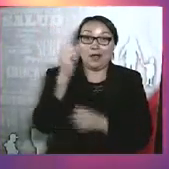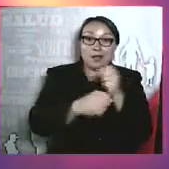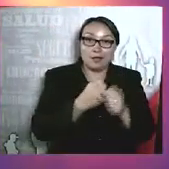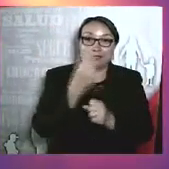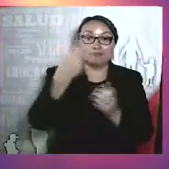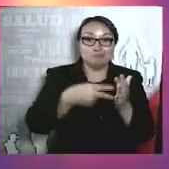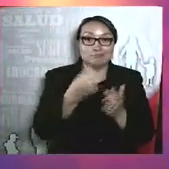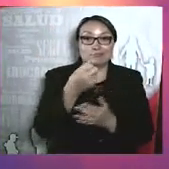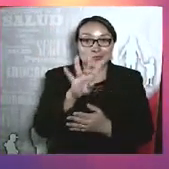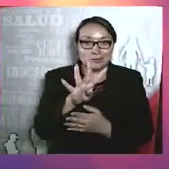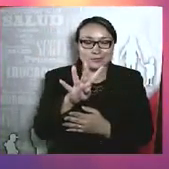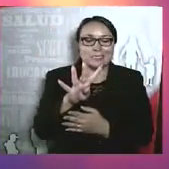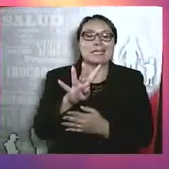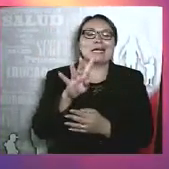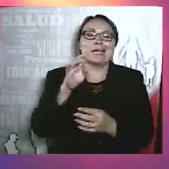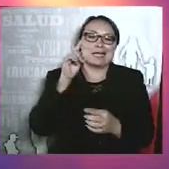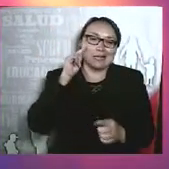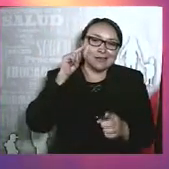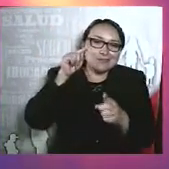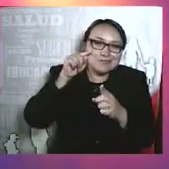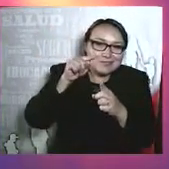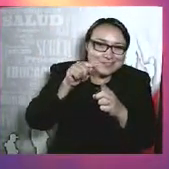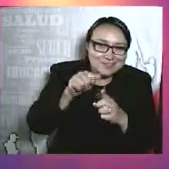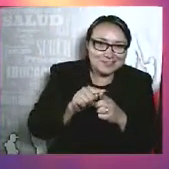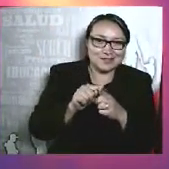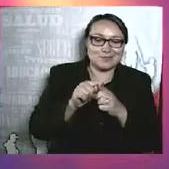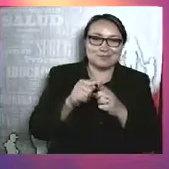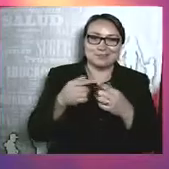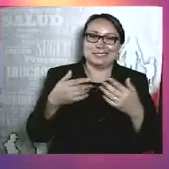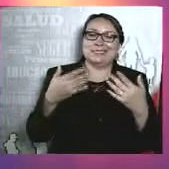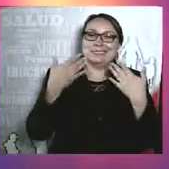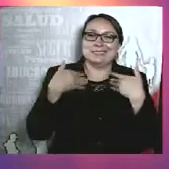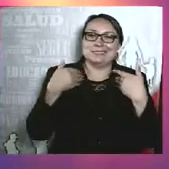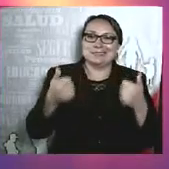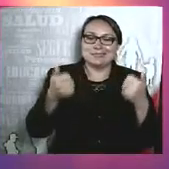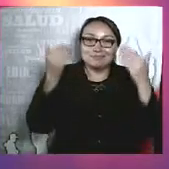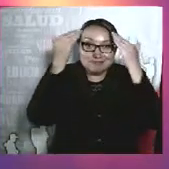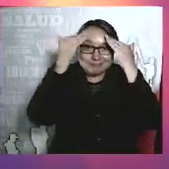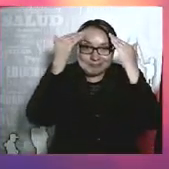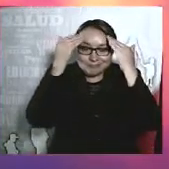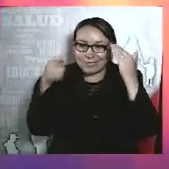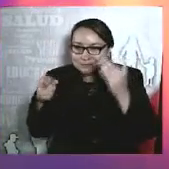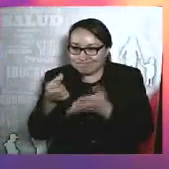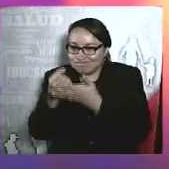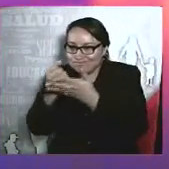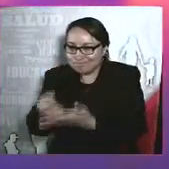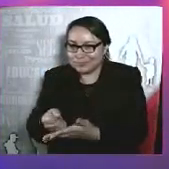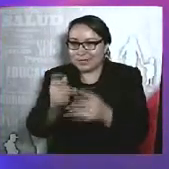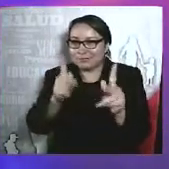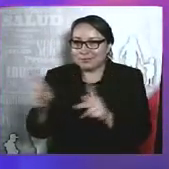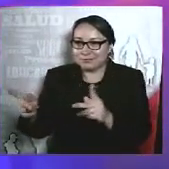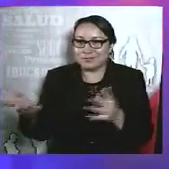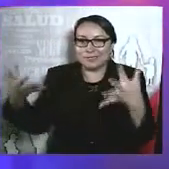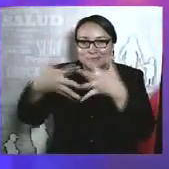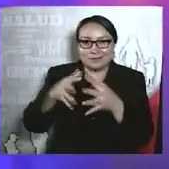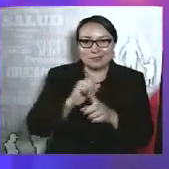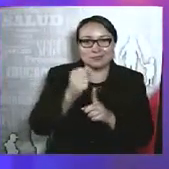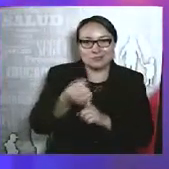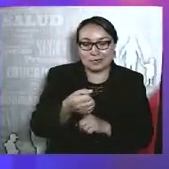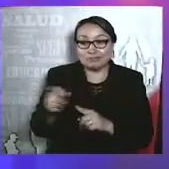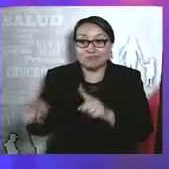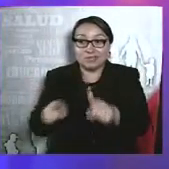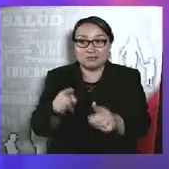modelo de salud mental específico para las personas que vienen del conflicto, para personas atravesadas por situaciones de guerra,